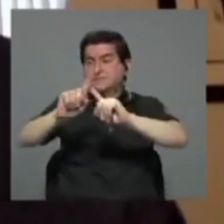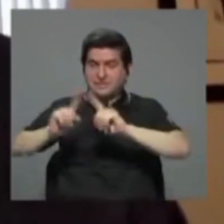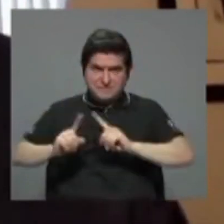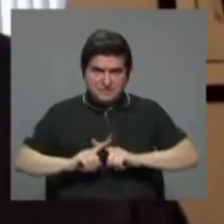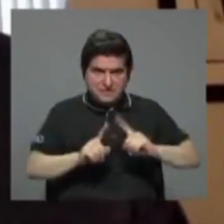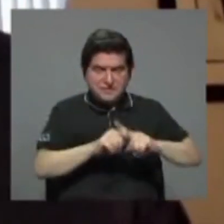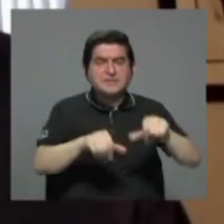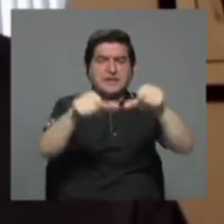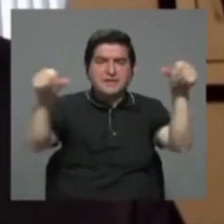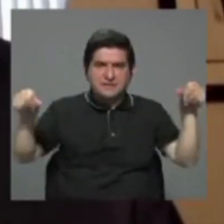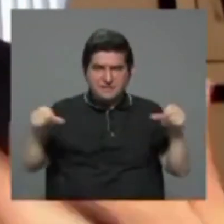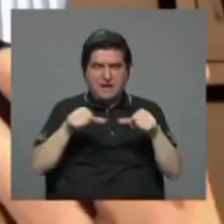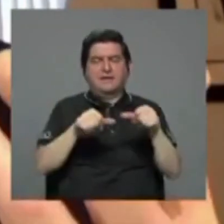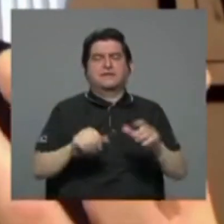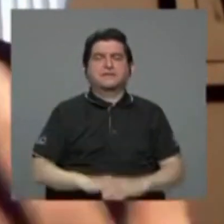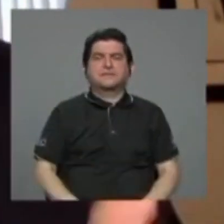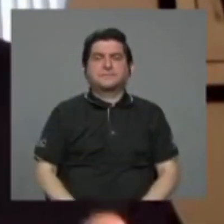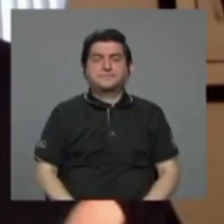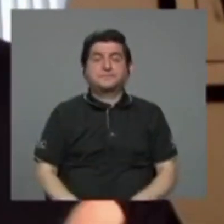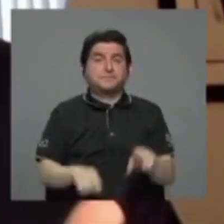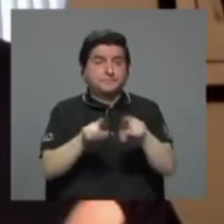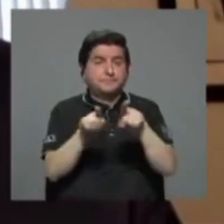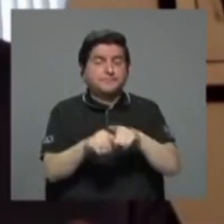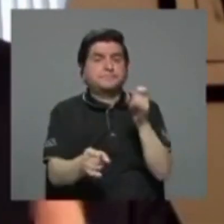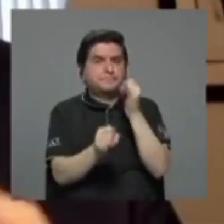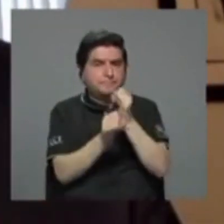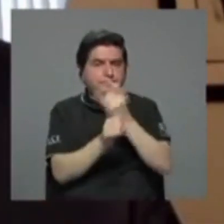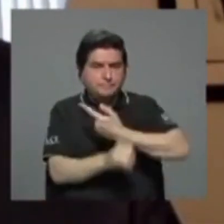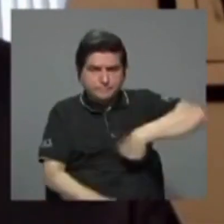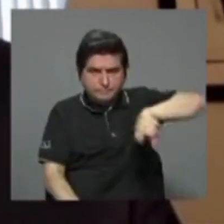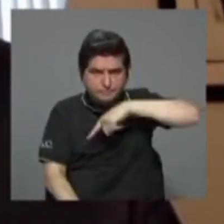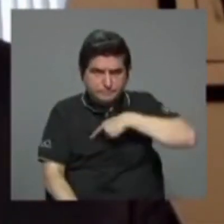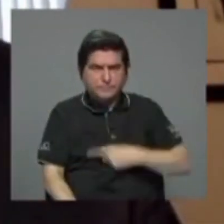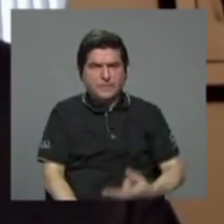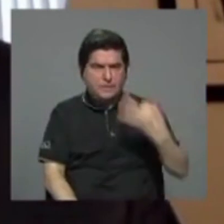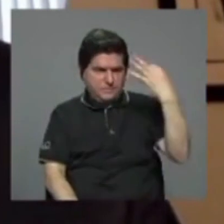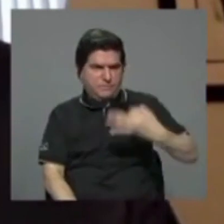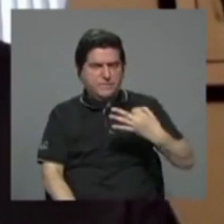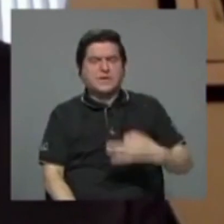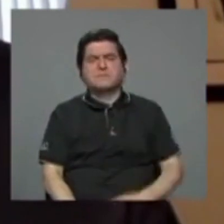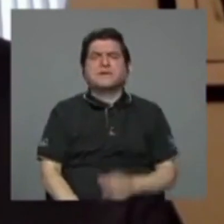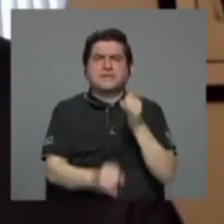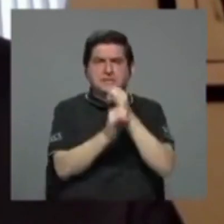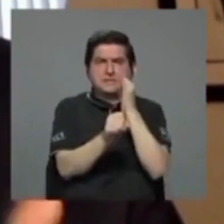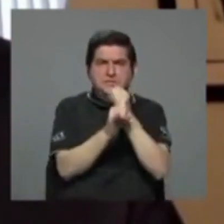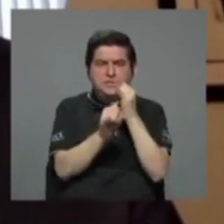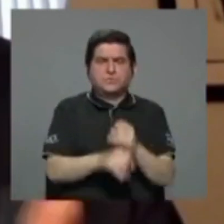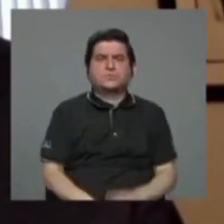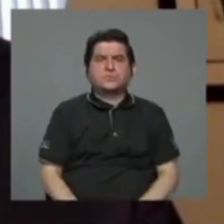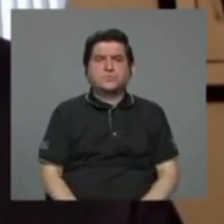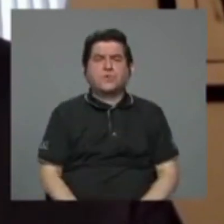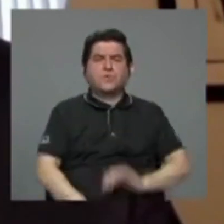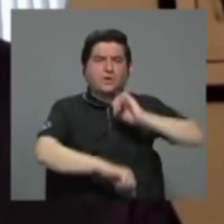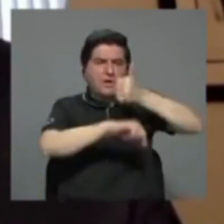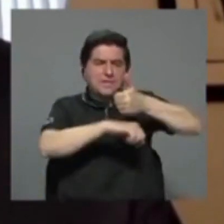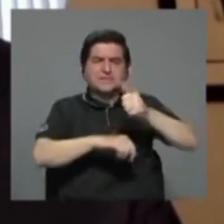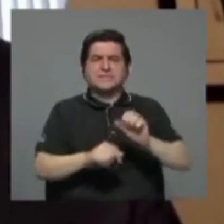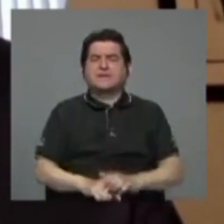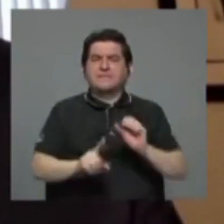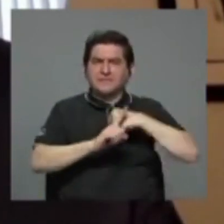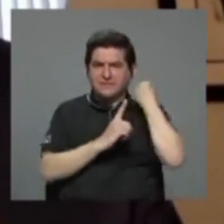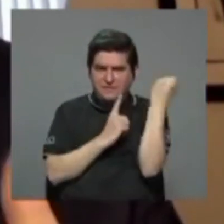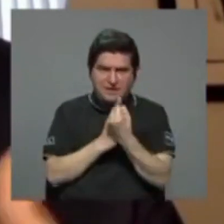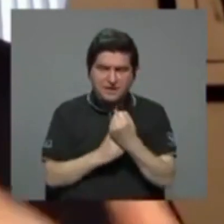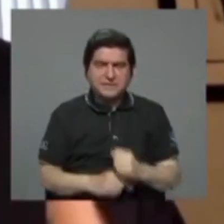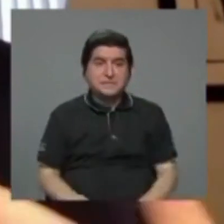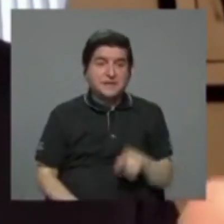de áreas. Además, la institucionalidad nuestra, la solidez de las instituciones, pues crea condiciones para